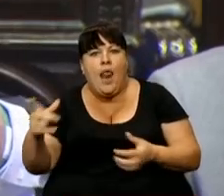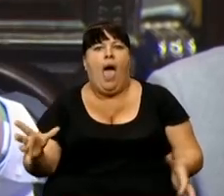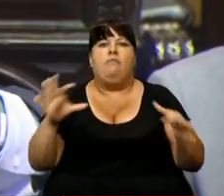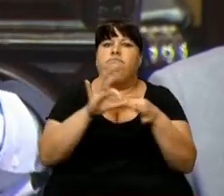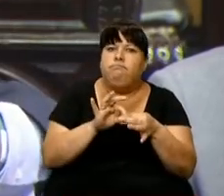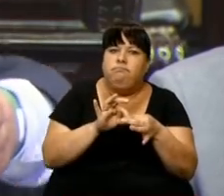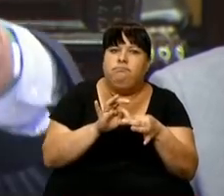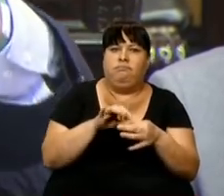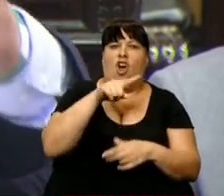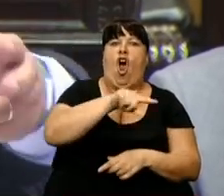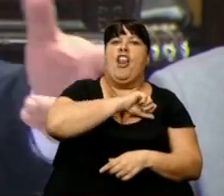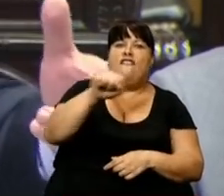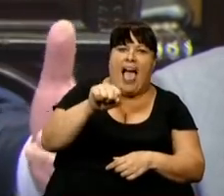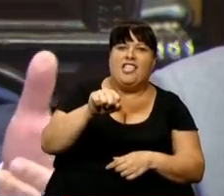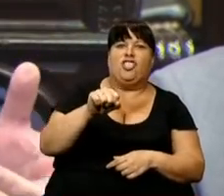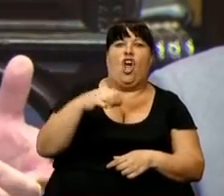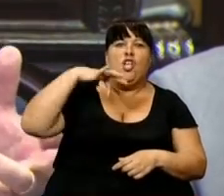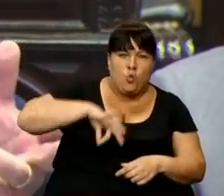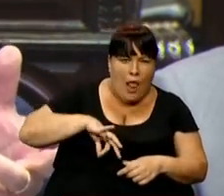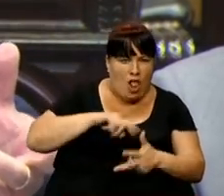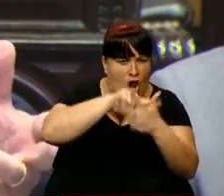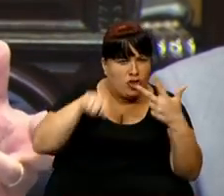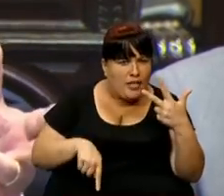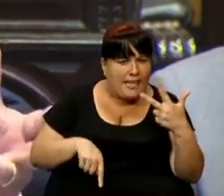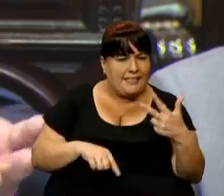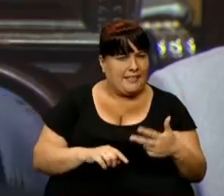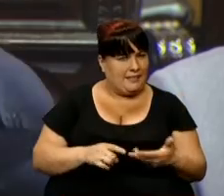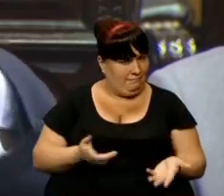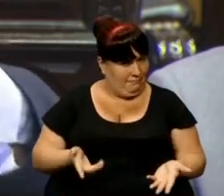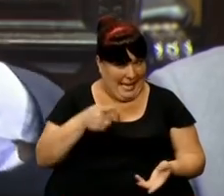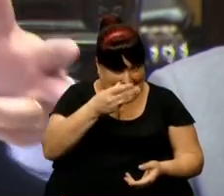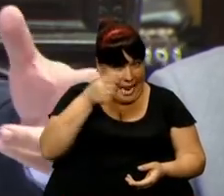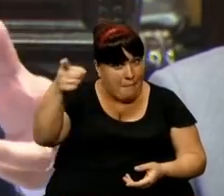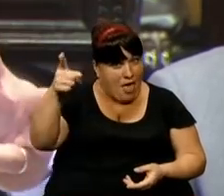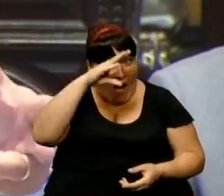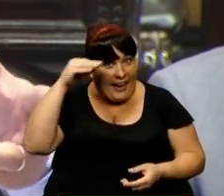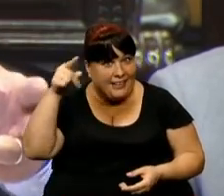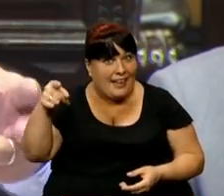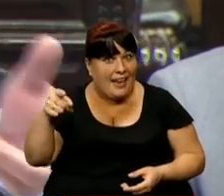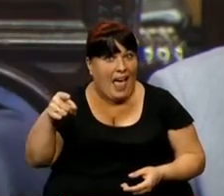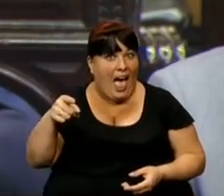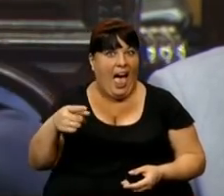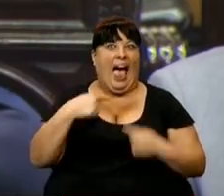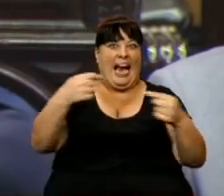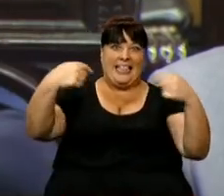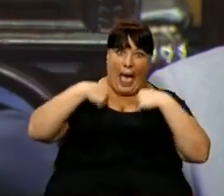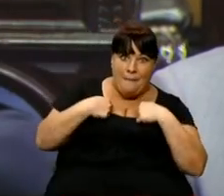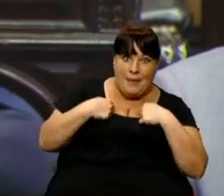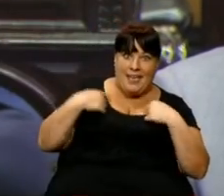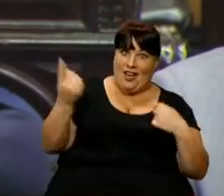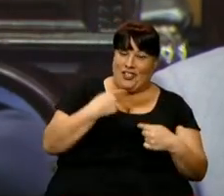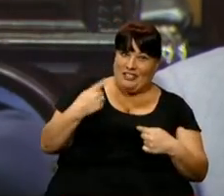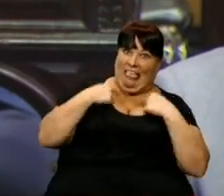jubilaciones con inflación y con salario? ¿Le tienen miedo a ella y nos gritan a